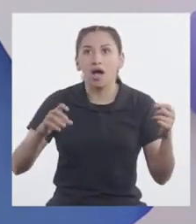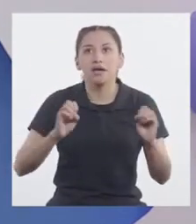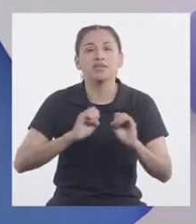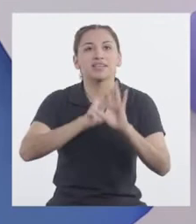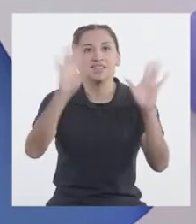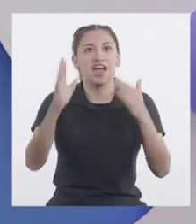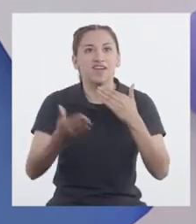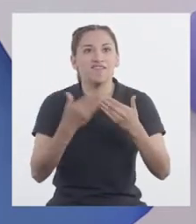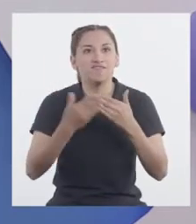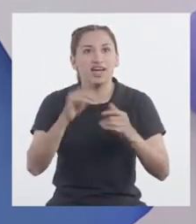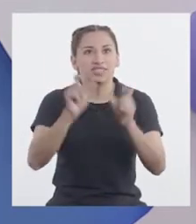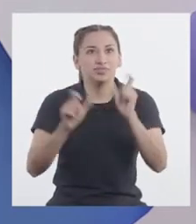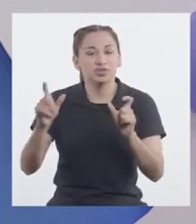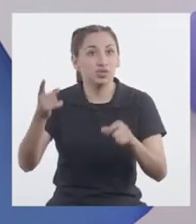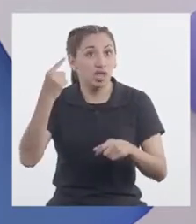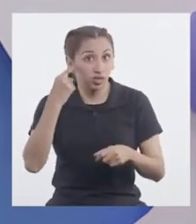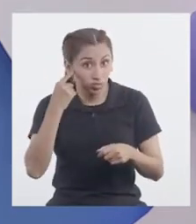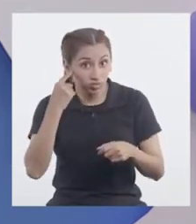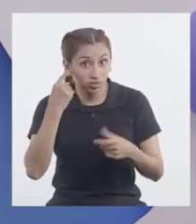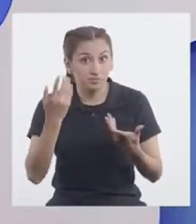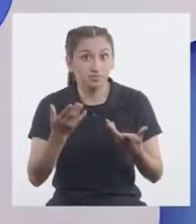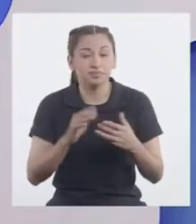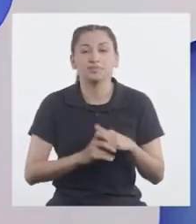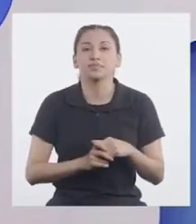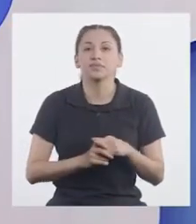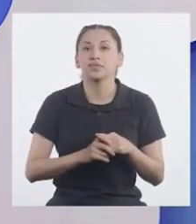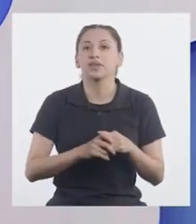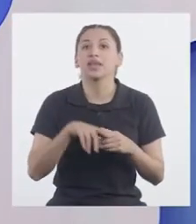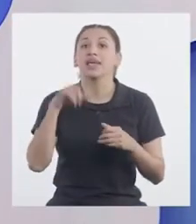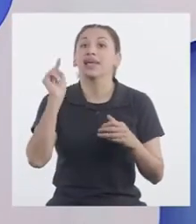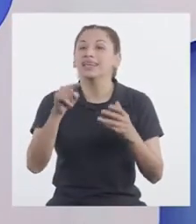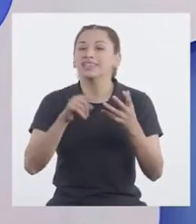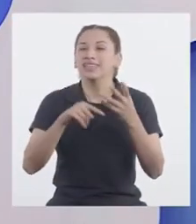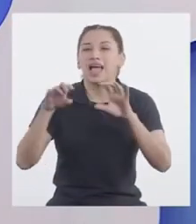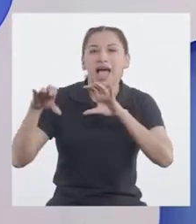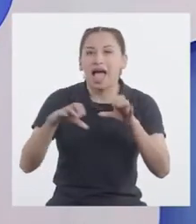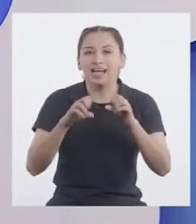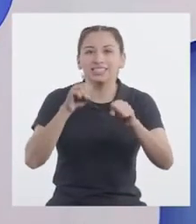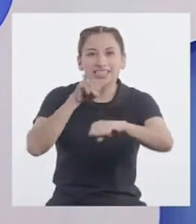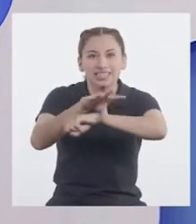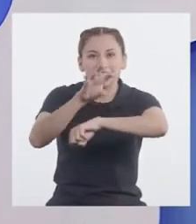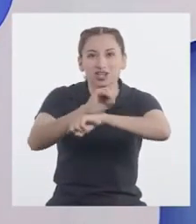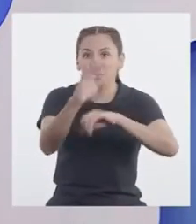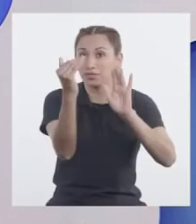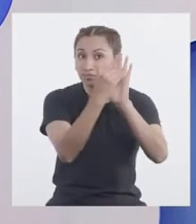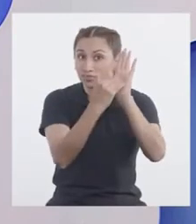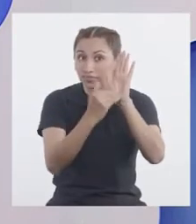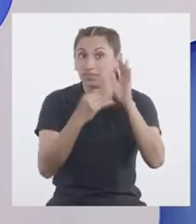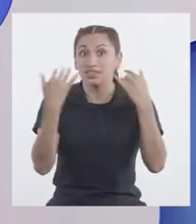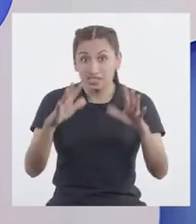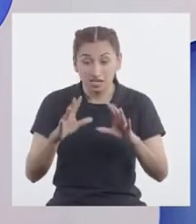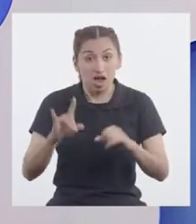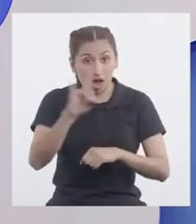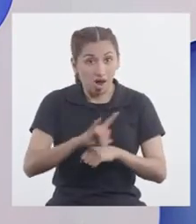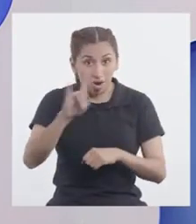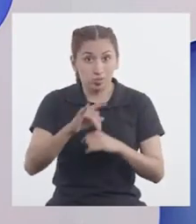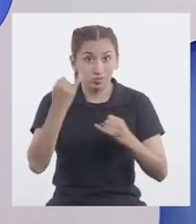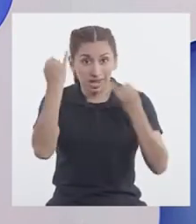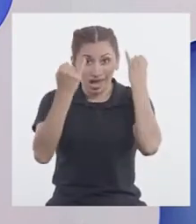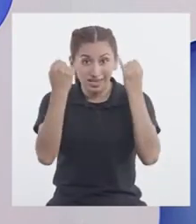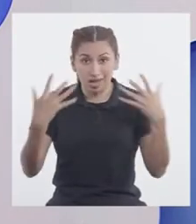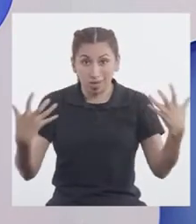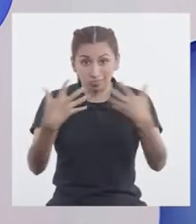sencillo y claro para las y los oyentes. En las acciones que se recomiendan, ¿se usan las ideas más importantes sobre la promoción